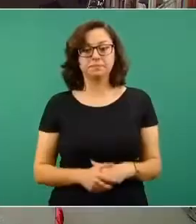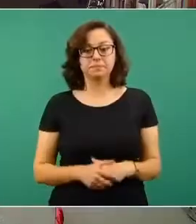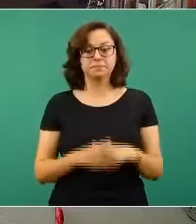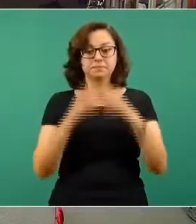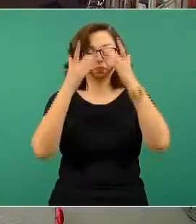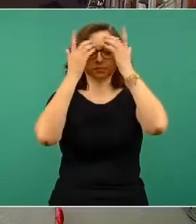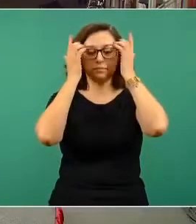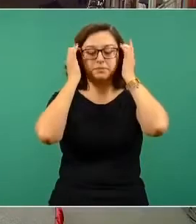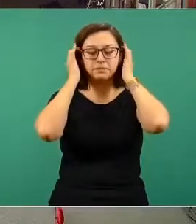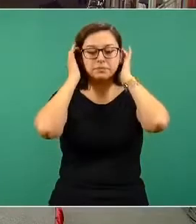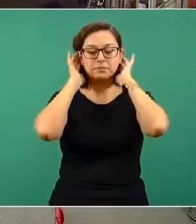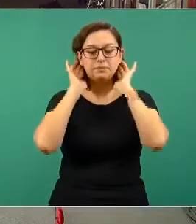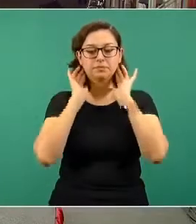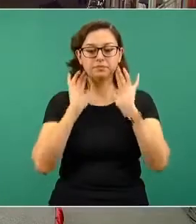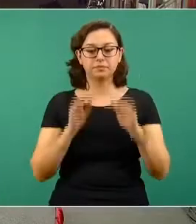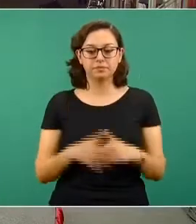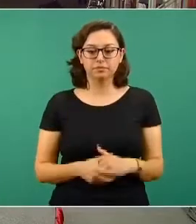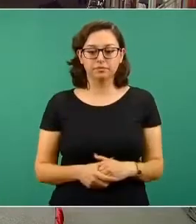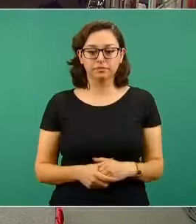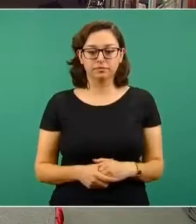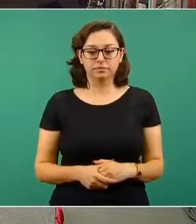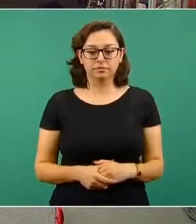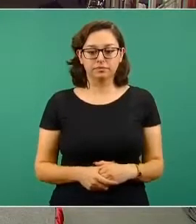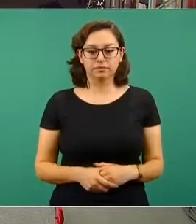bien. Pasamos de este lado.